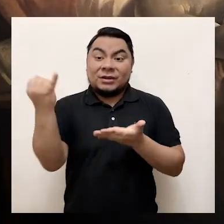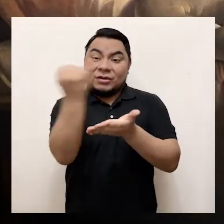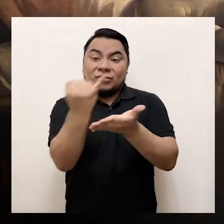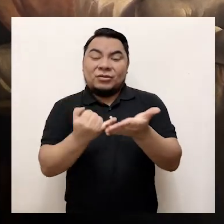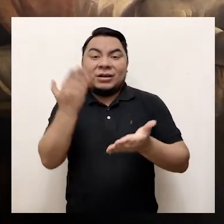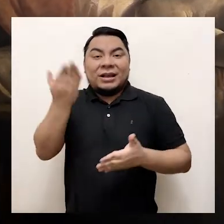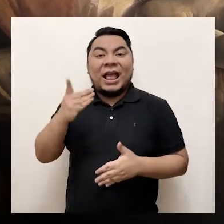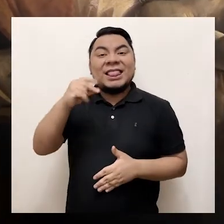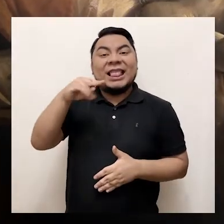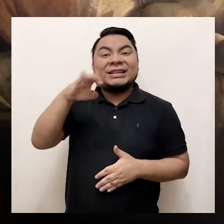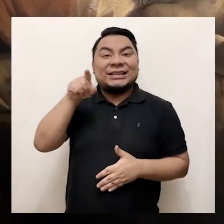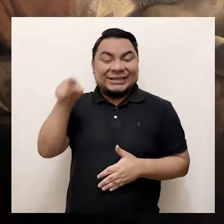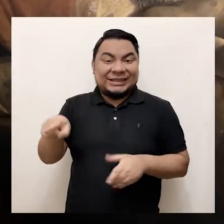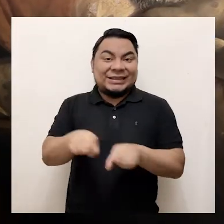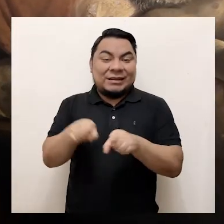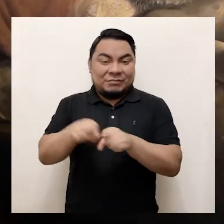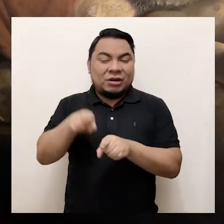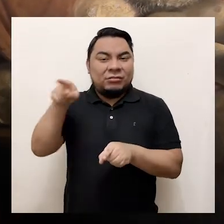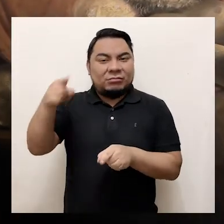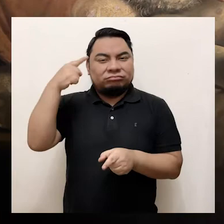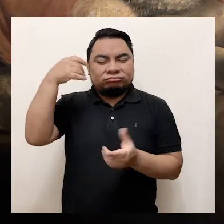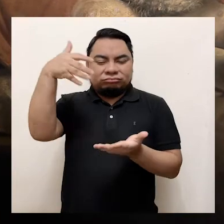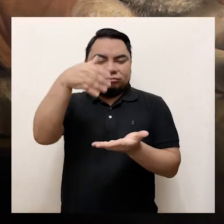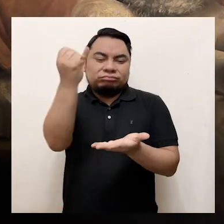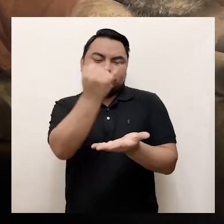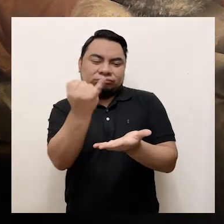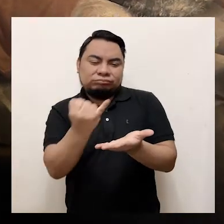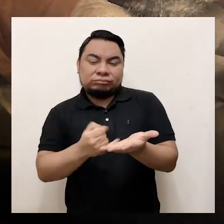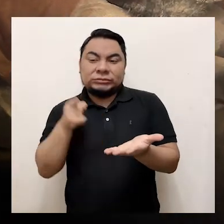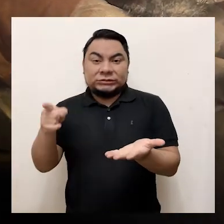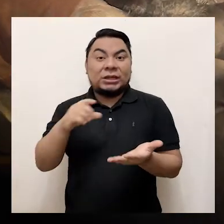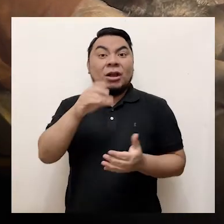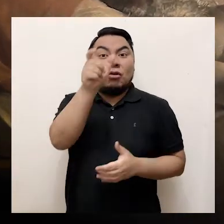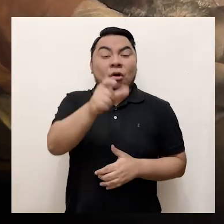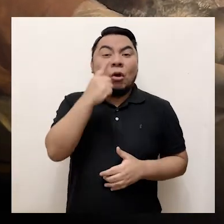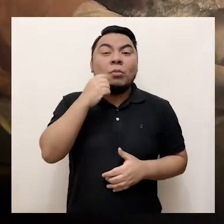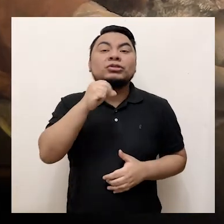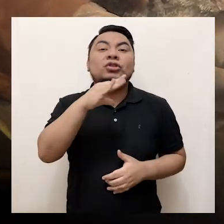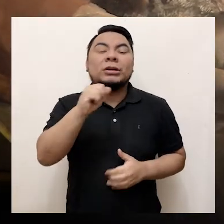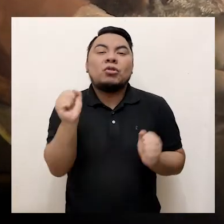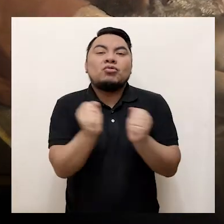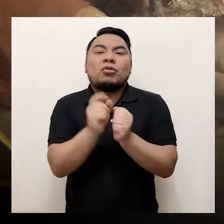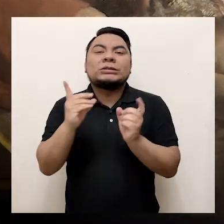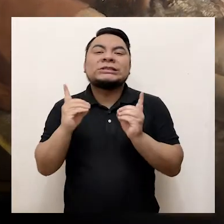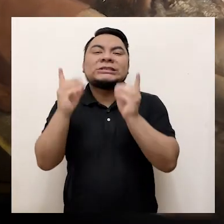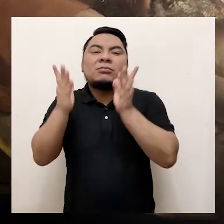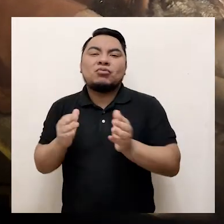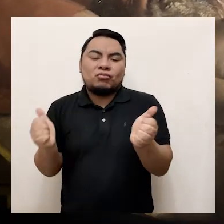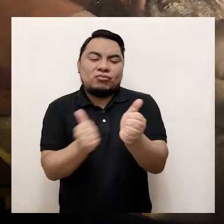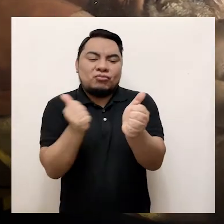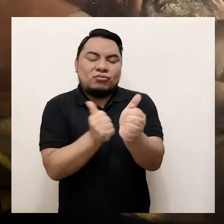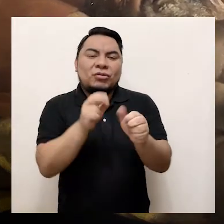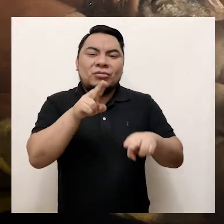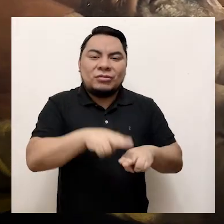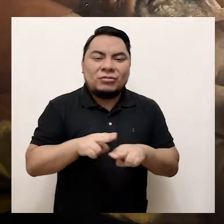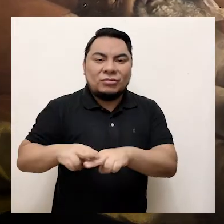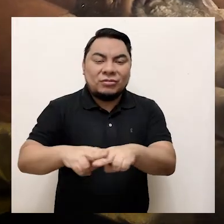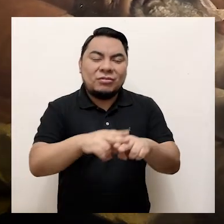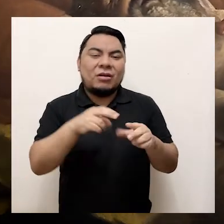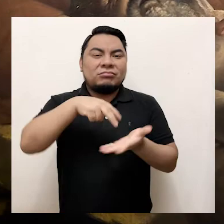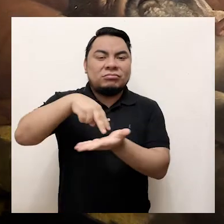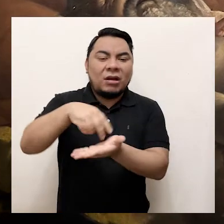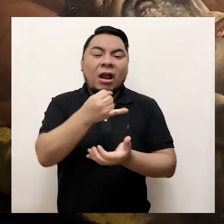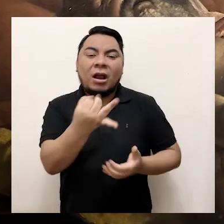de Daniel Hernández, también artista académico, muestra a Sócrates acompañado por sus discípulos. Algunos se